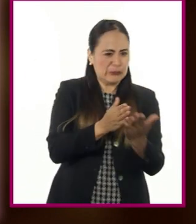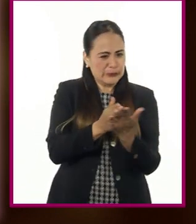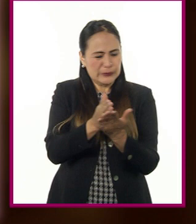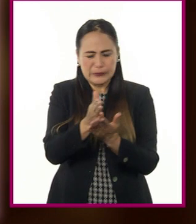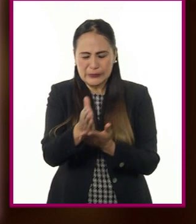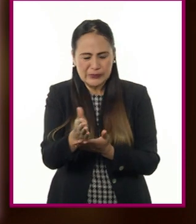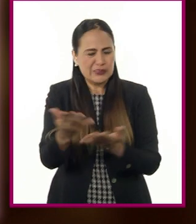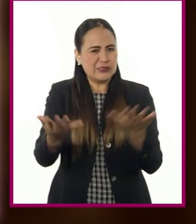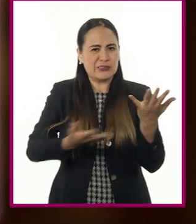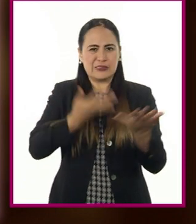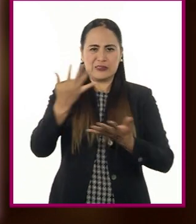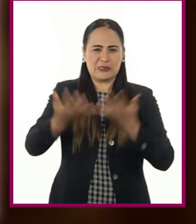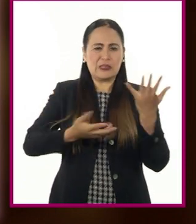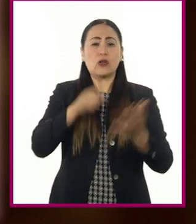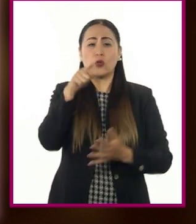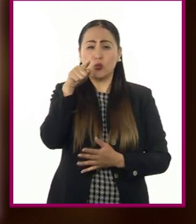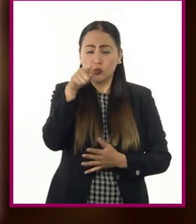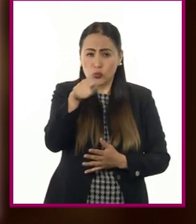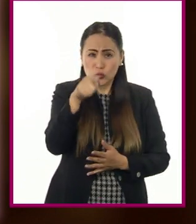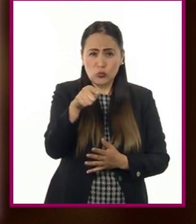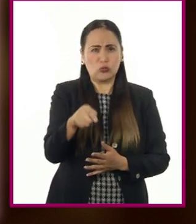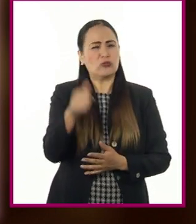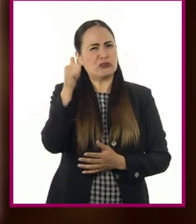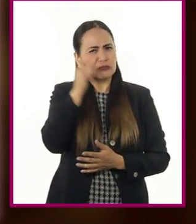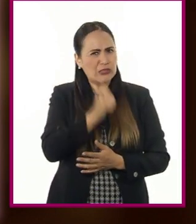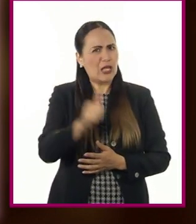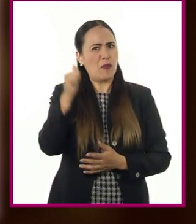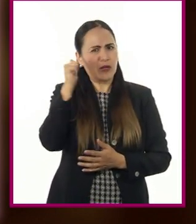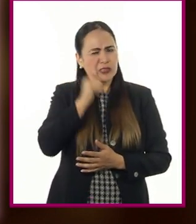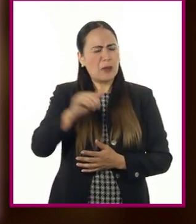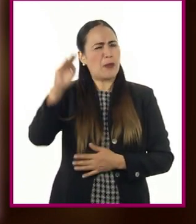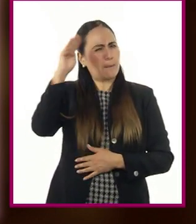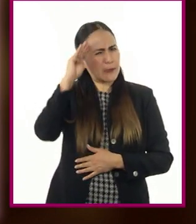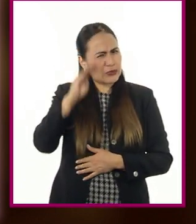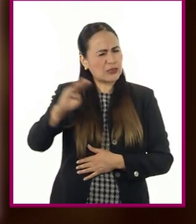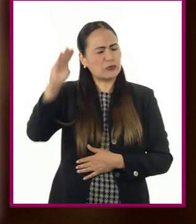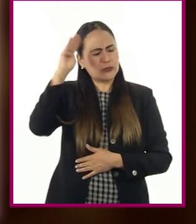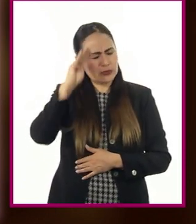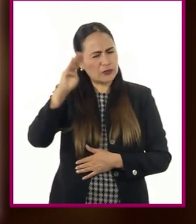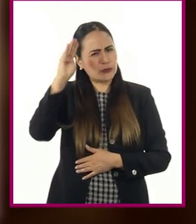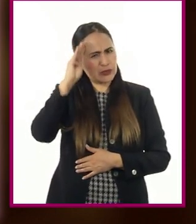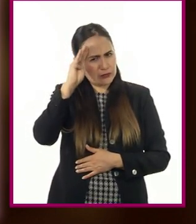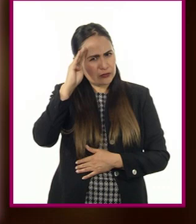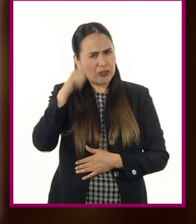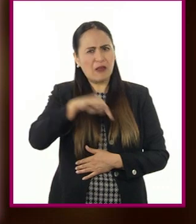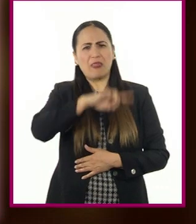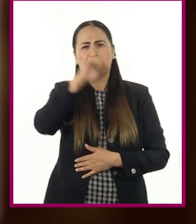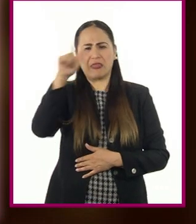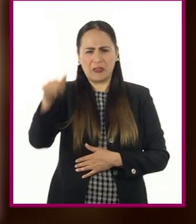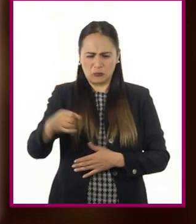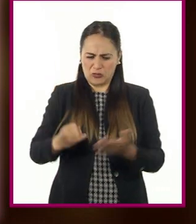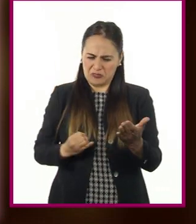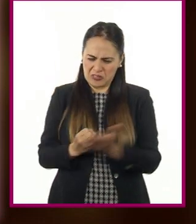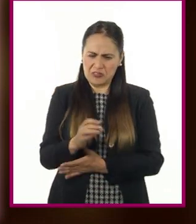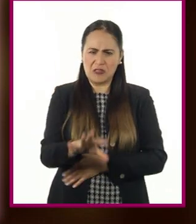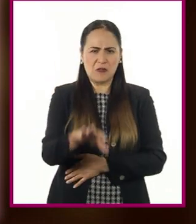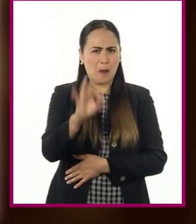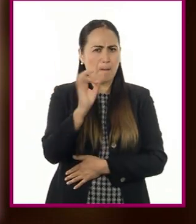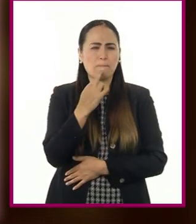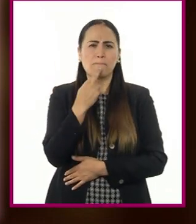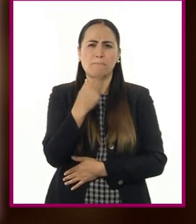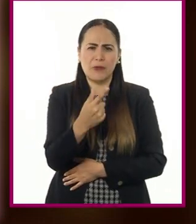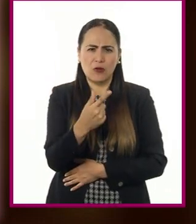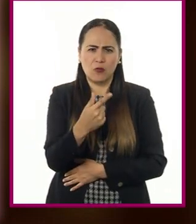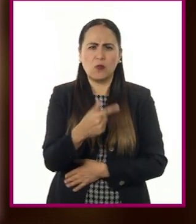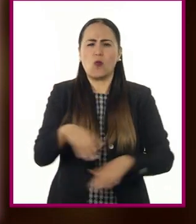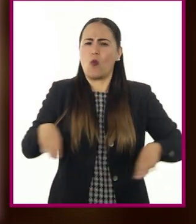ello que no debes perder oportunidad de expandir tus habilidades y favorecer la elección de principios éticos que guíen